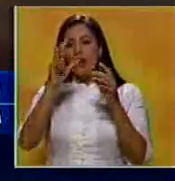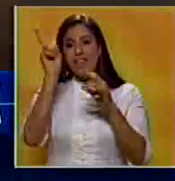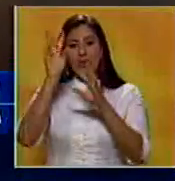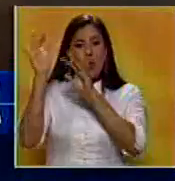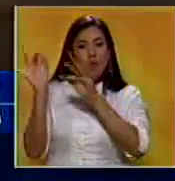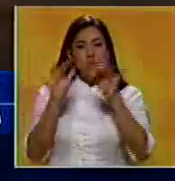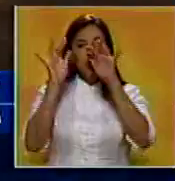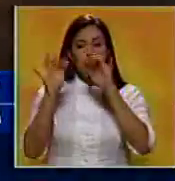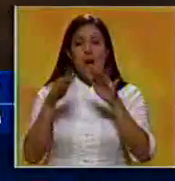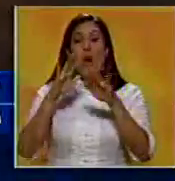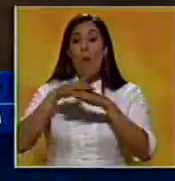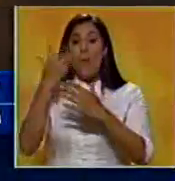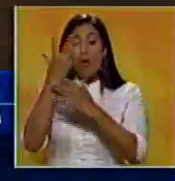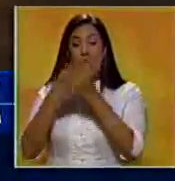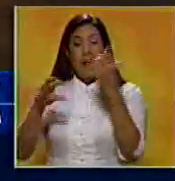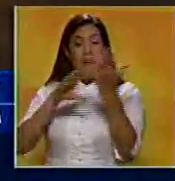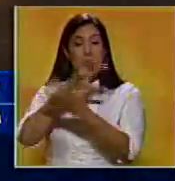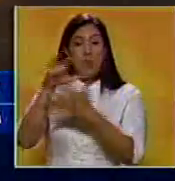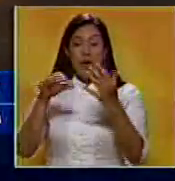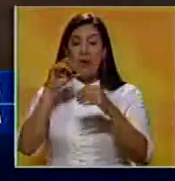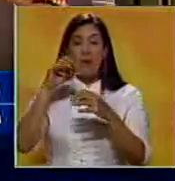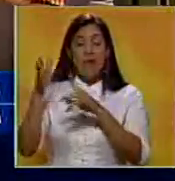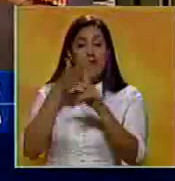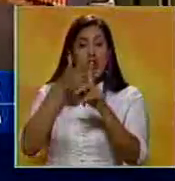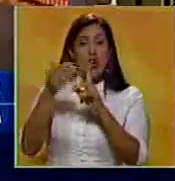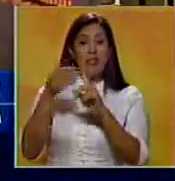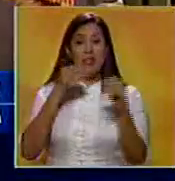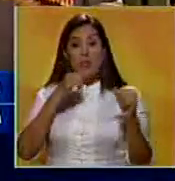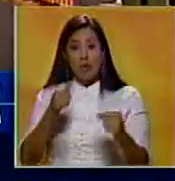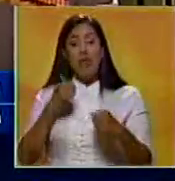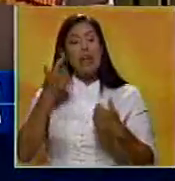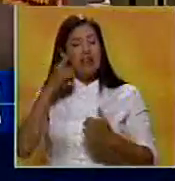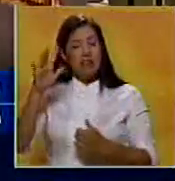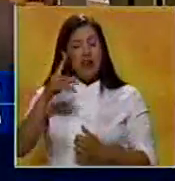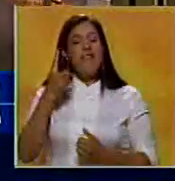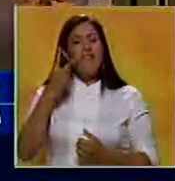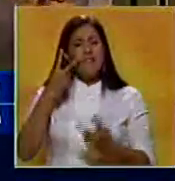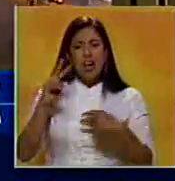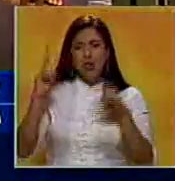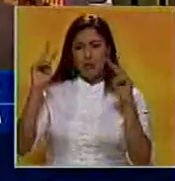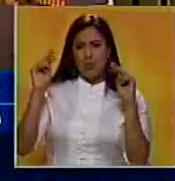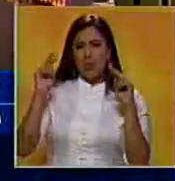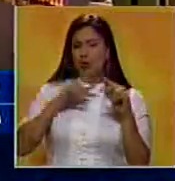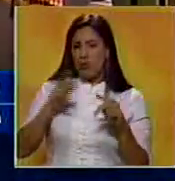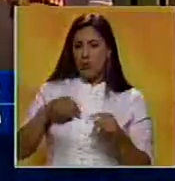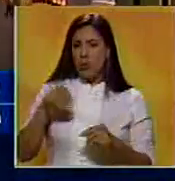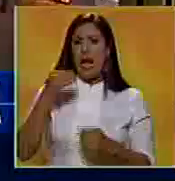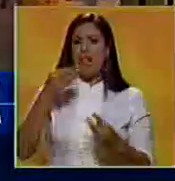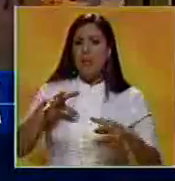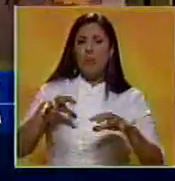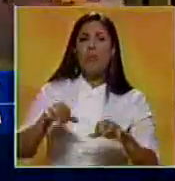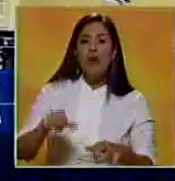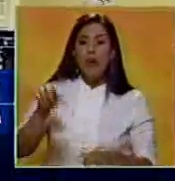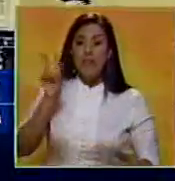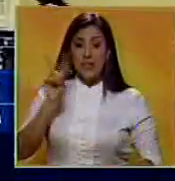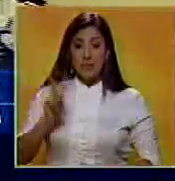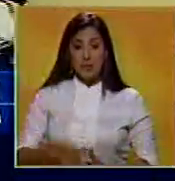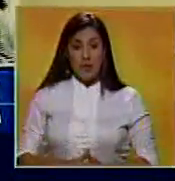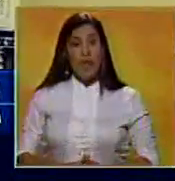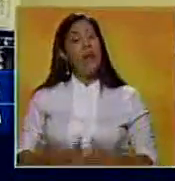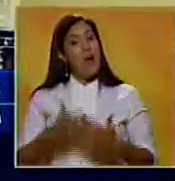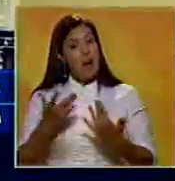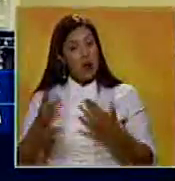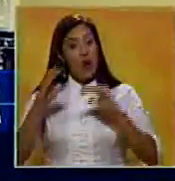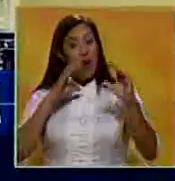venezolanos productos de un gran evento de violencia lo que consideró falsos supuestos para justificar una intervención a Venezuela